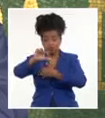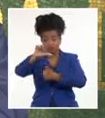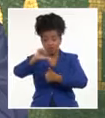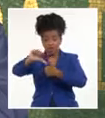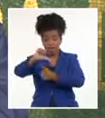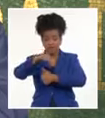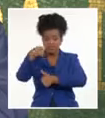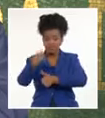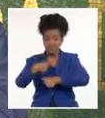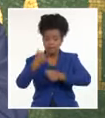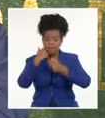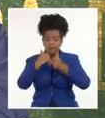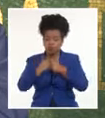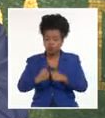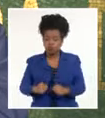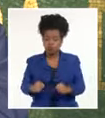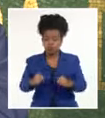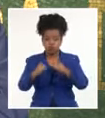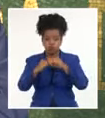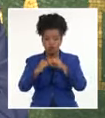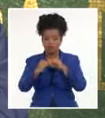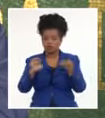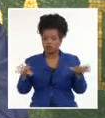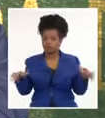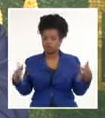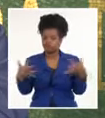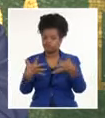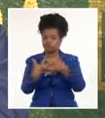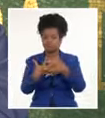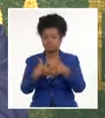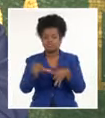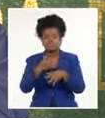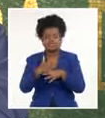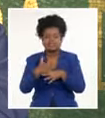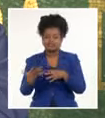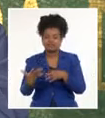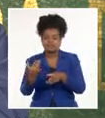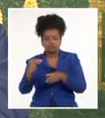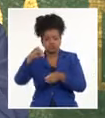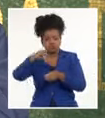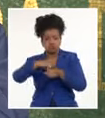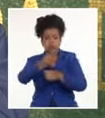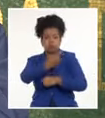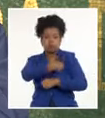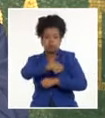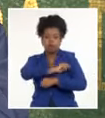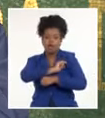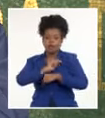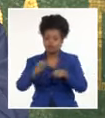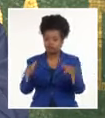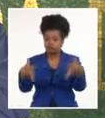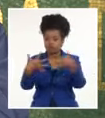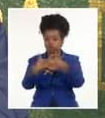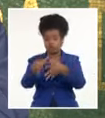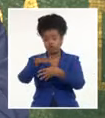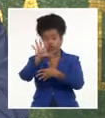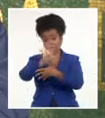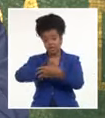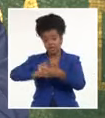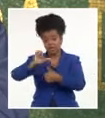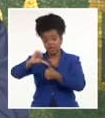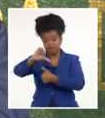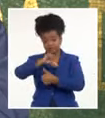convierta en la instancia genuina de integración de los pueblos de América Latina y el Caribe, y